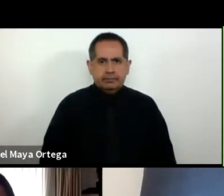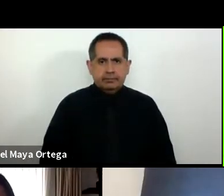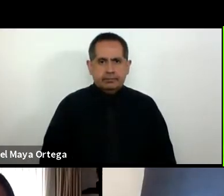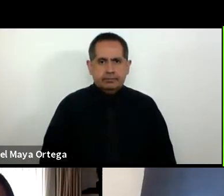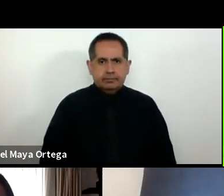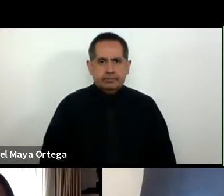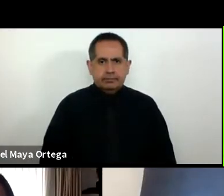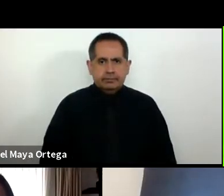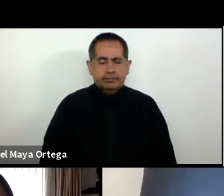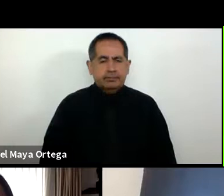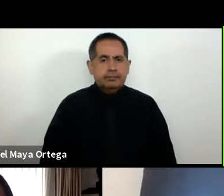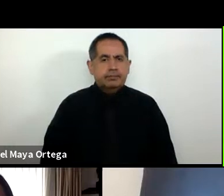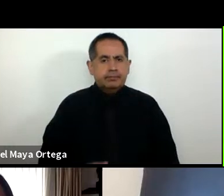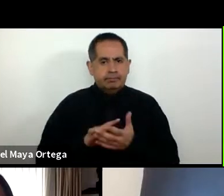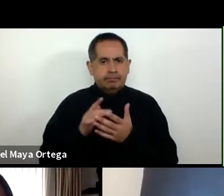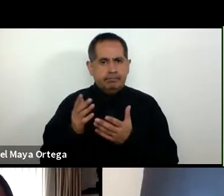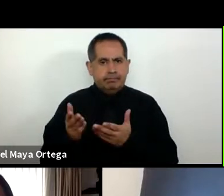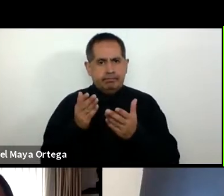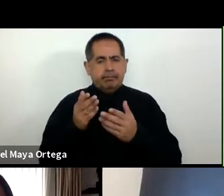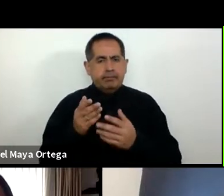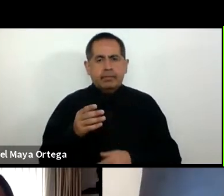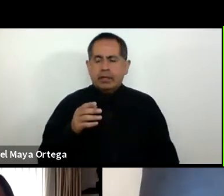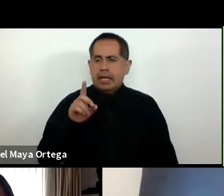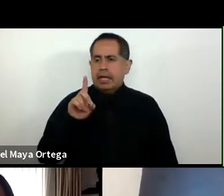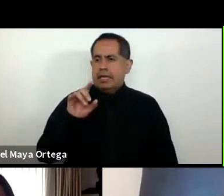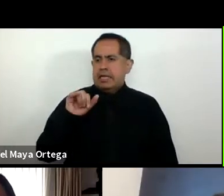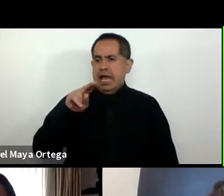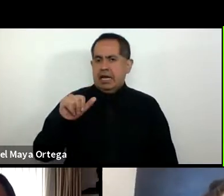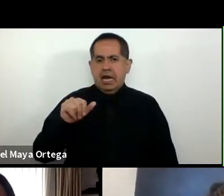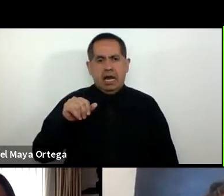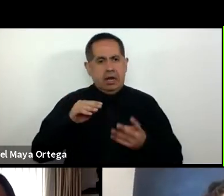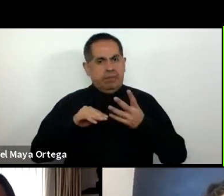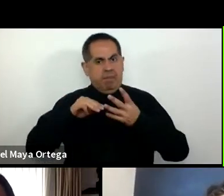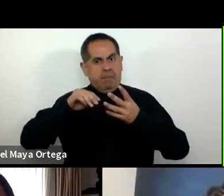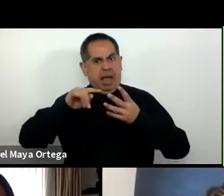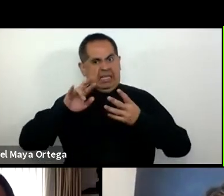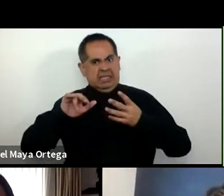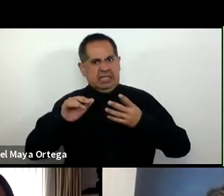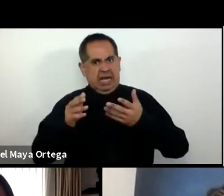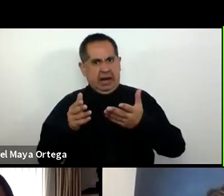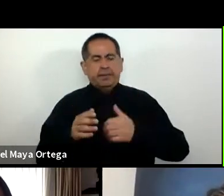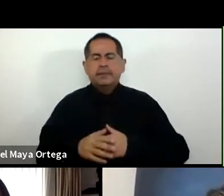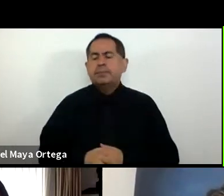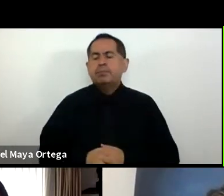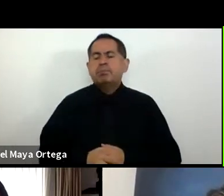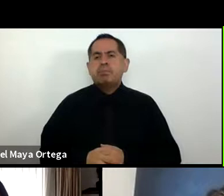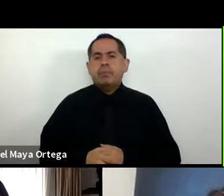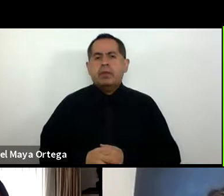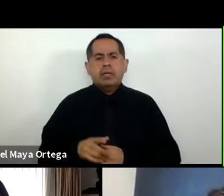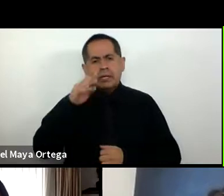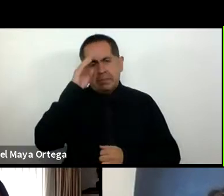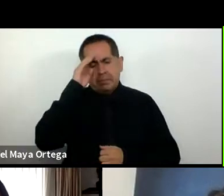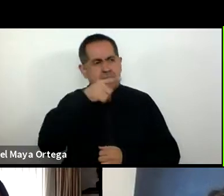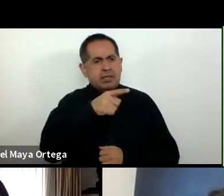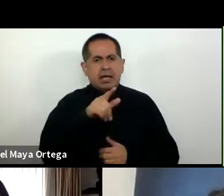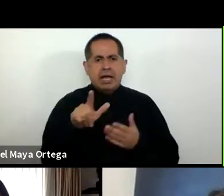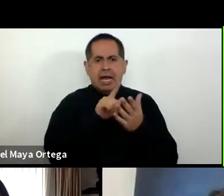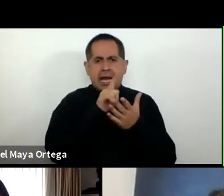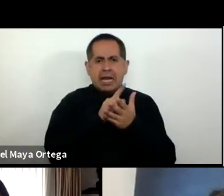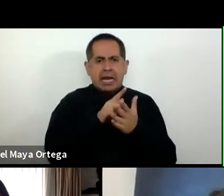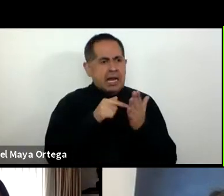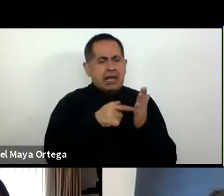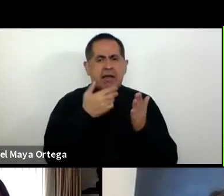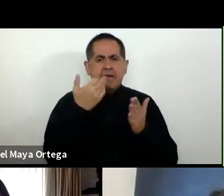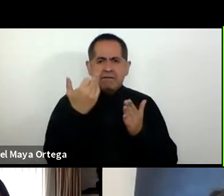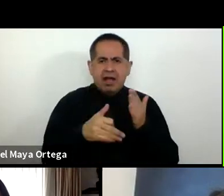Muchísimas gracias. Para la maestra Diana, ¿qué piensa sobre las carencias en el marco normativo que